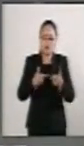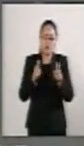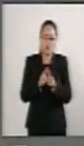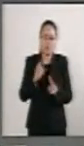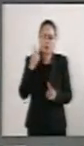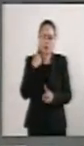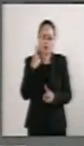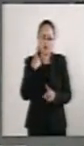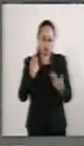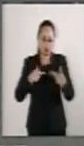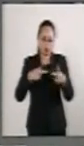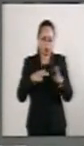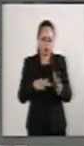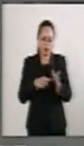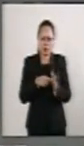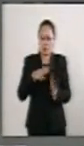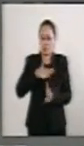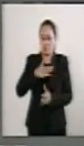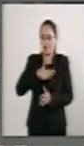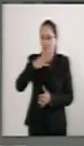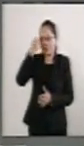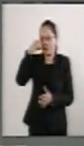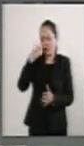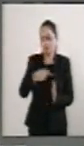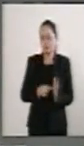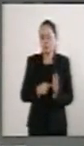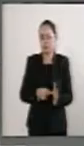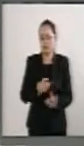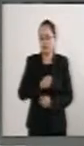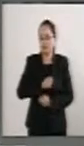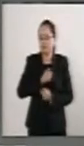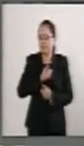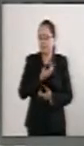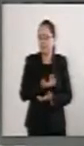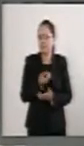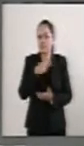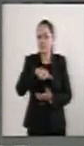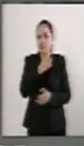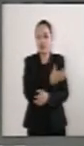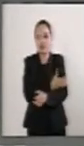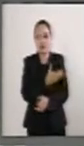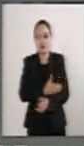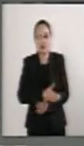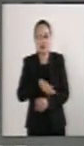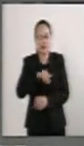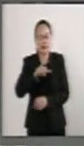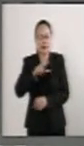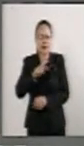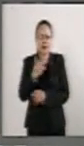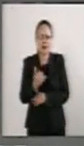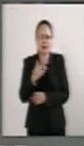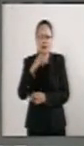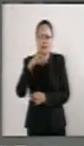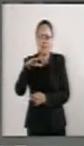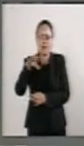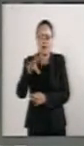en mí propio, expresarle a nuestra compañera Meli Romero nuestra